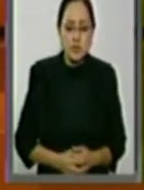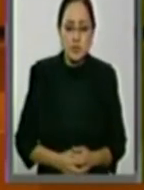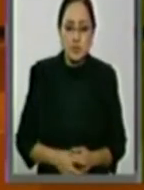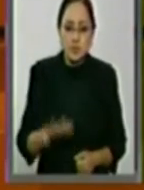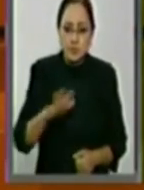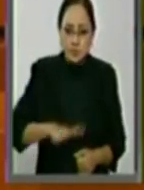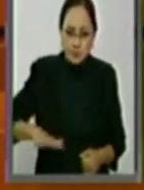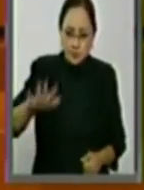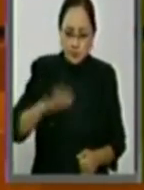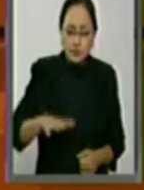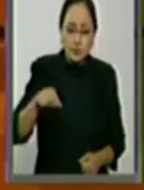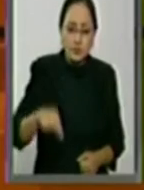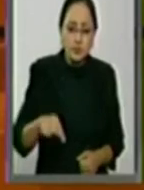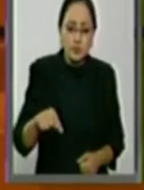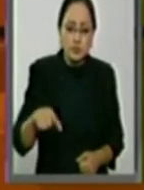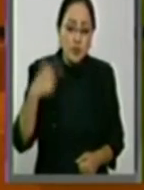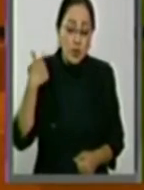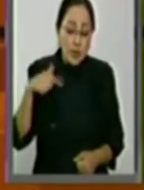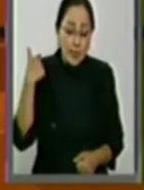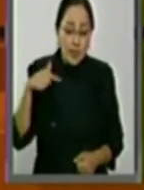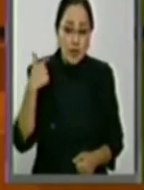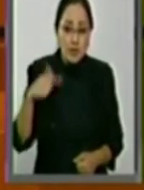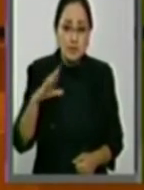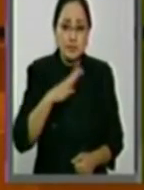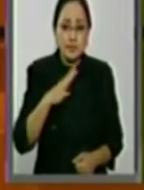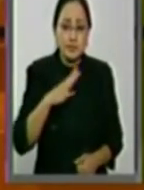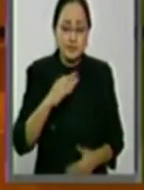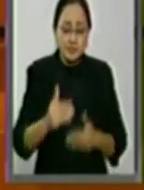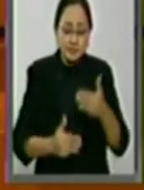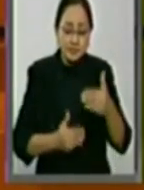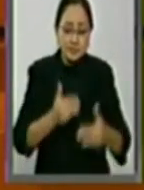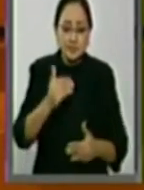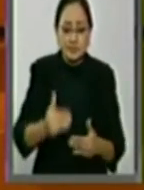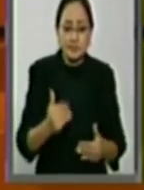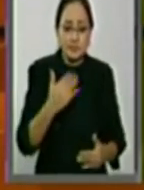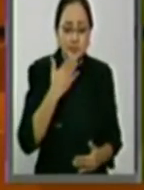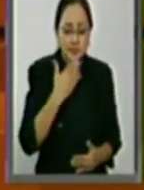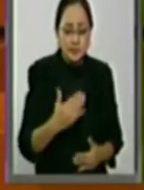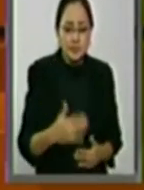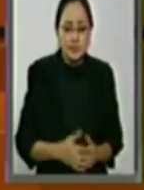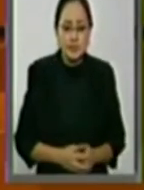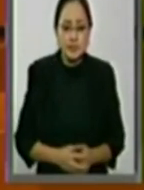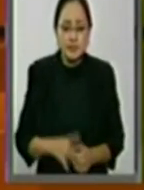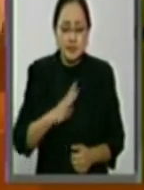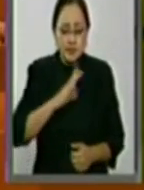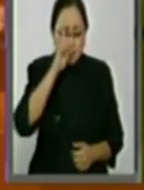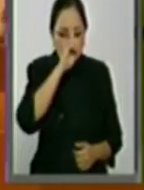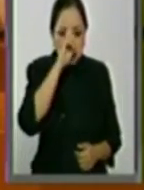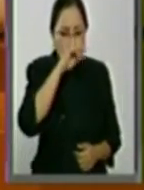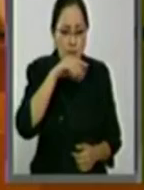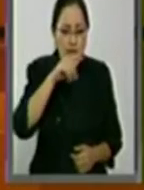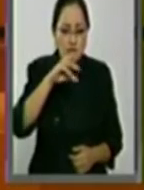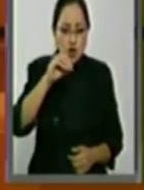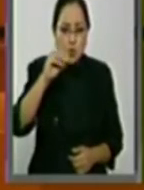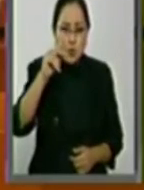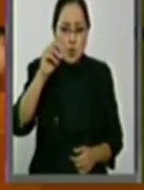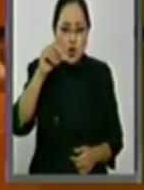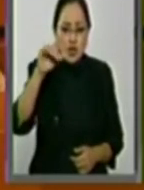zona metropolitana de Guadalajara había avanzado en la creación de un Consejo Metropolitano de